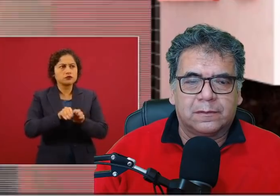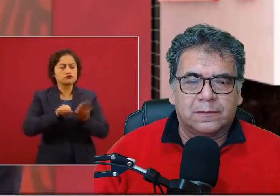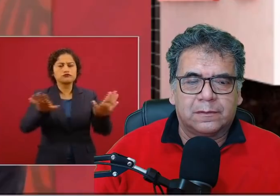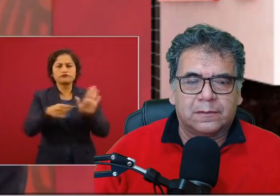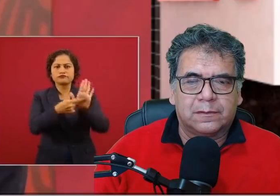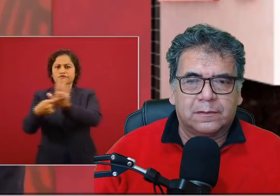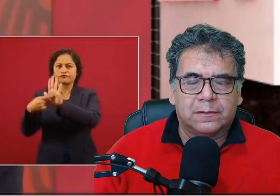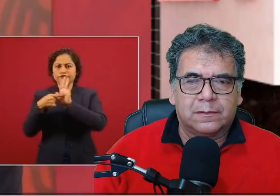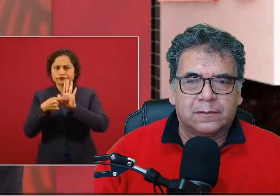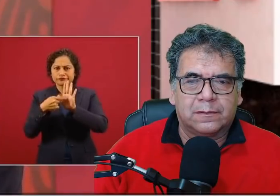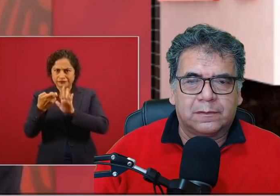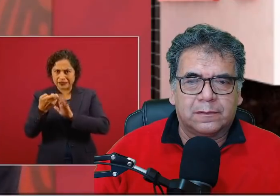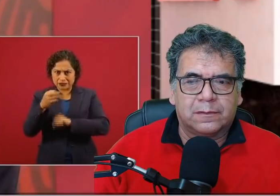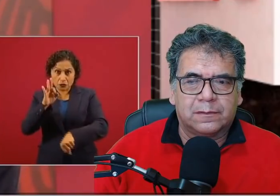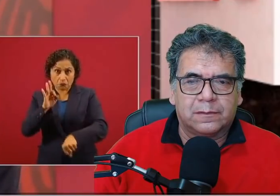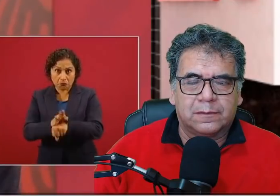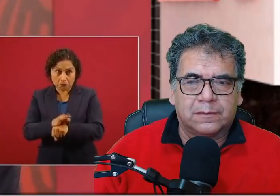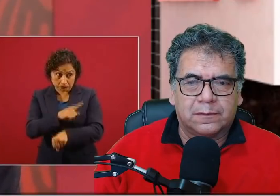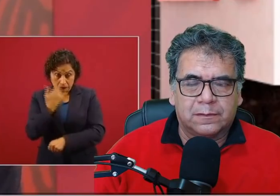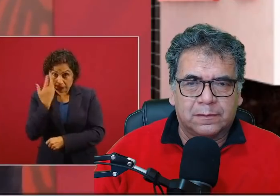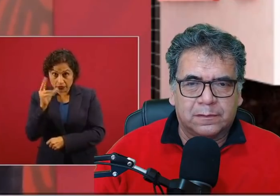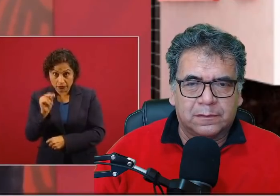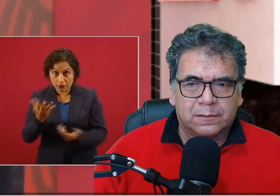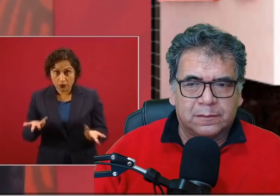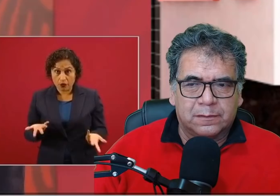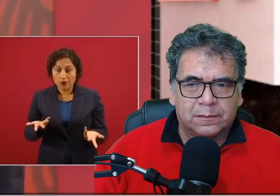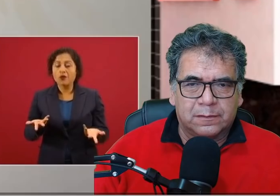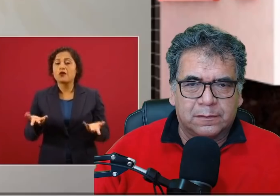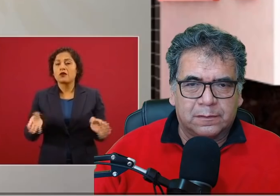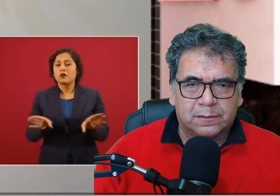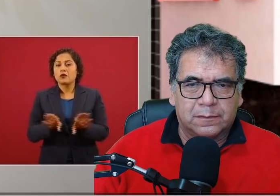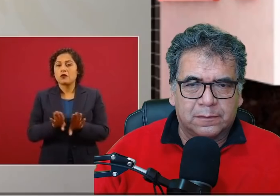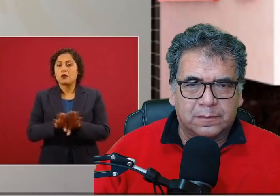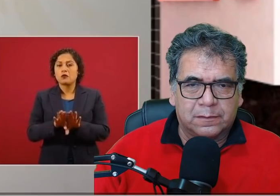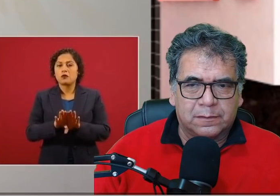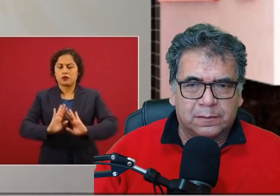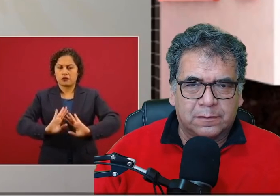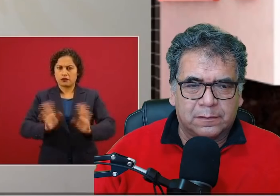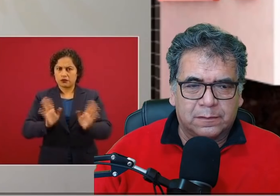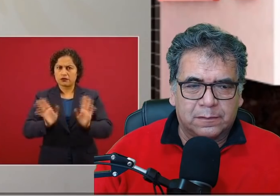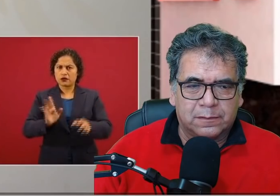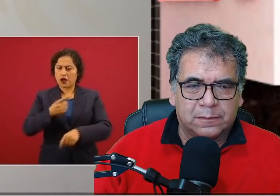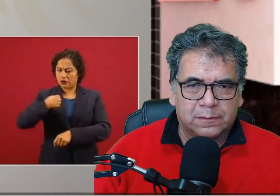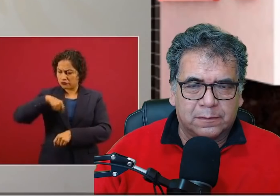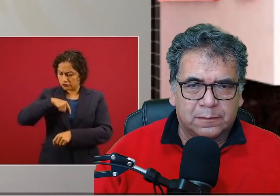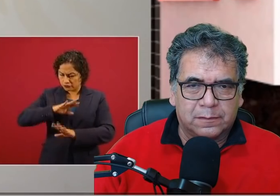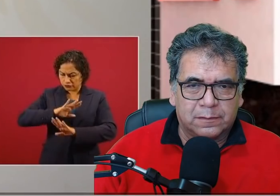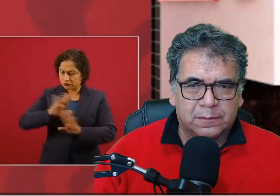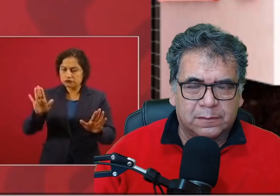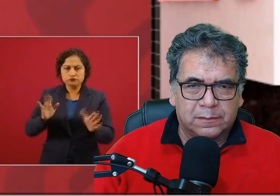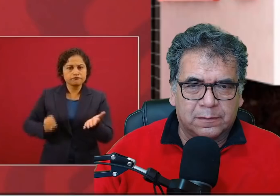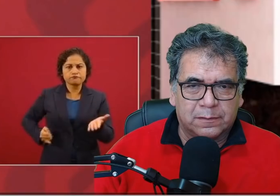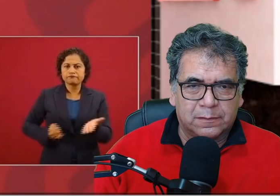Entonces, vamos a hacer caso. Ya se tomó la decisión de bajar el mensaje